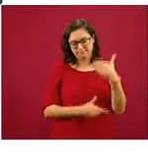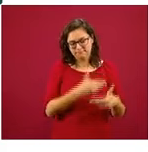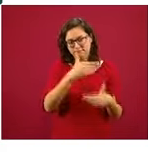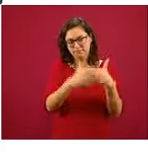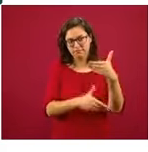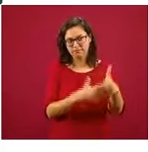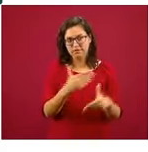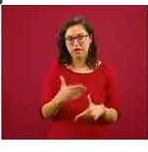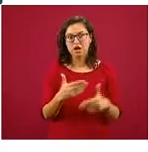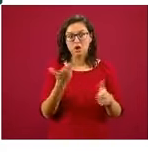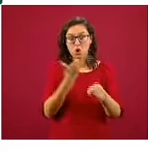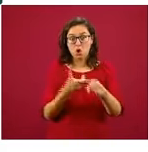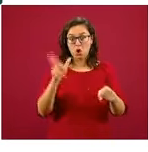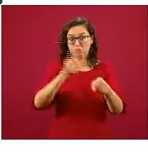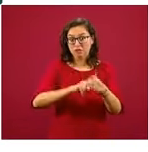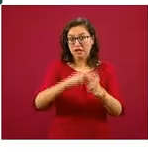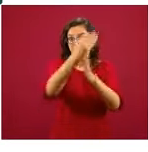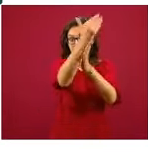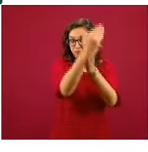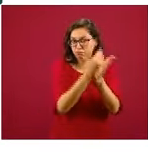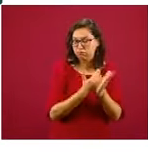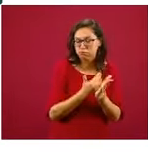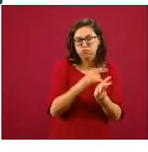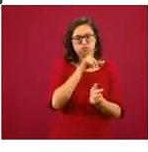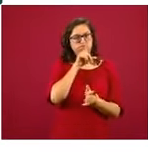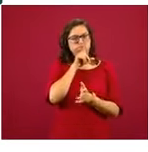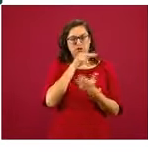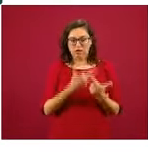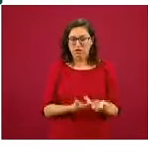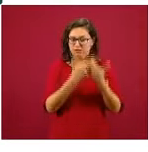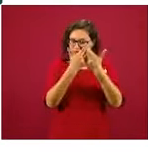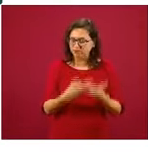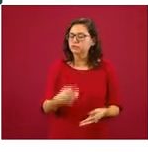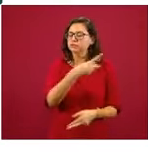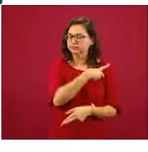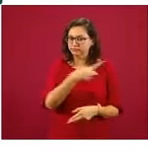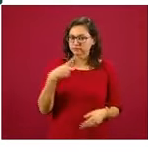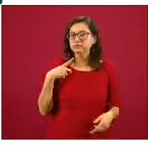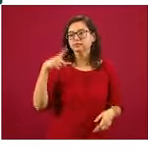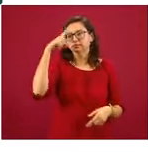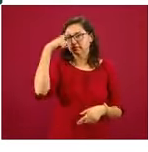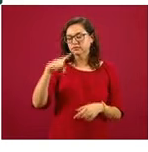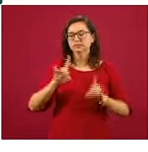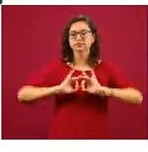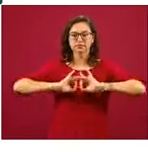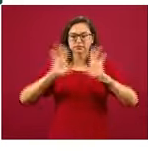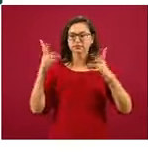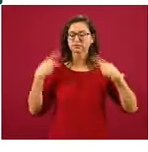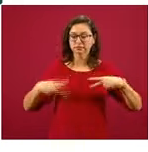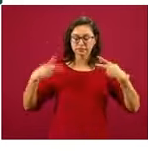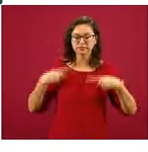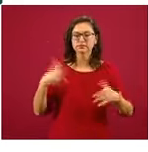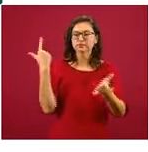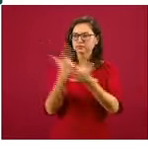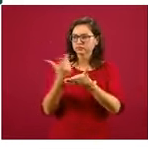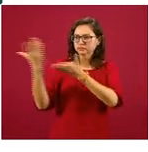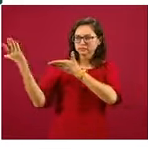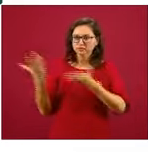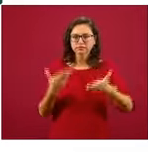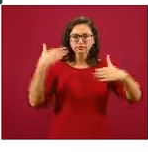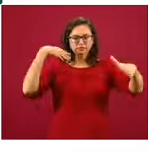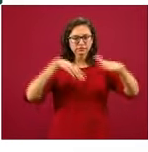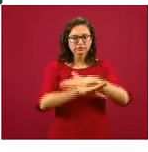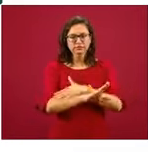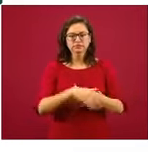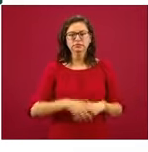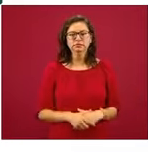haber disminución de esta disponibilidad de camas, que son importantes para los pacientes más graves o los pacientes críticos de la